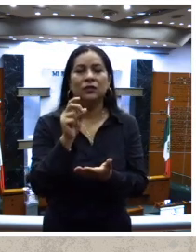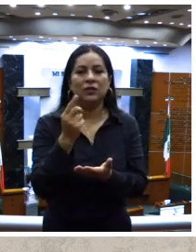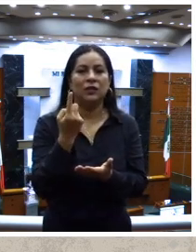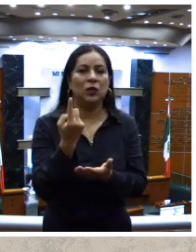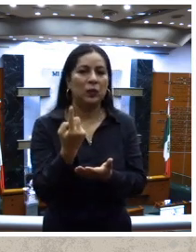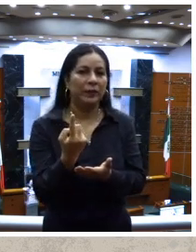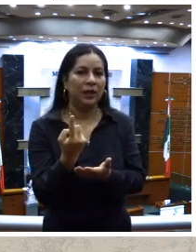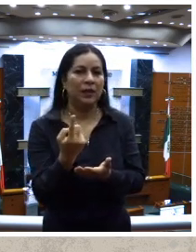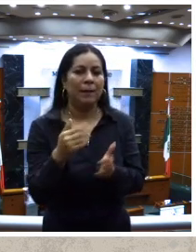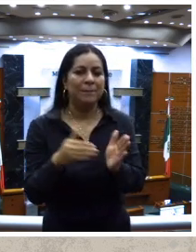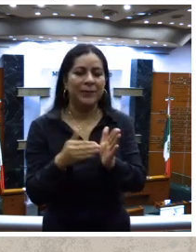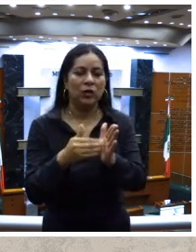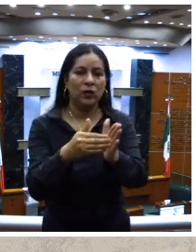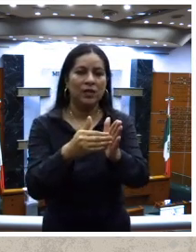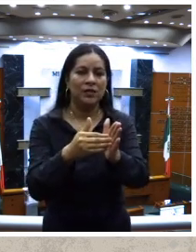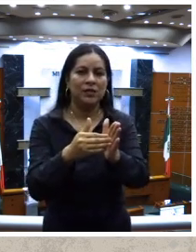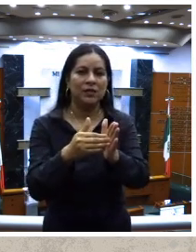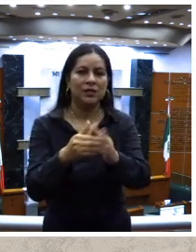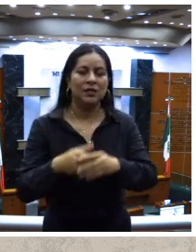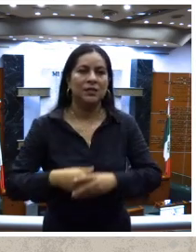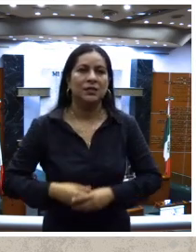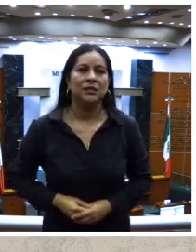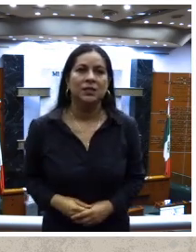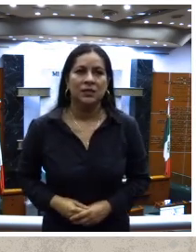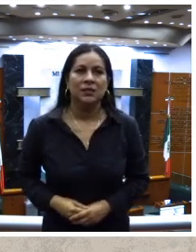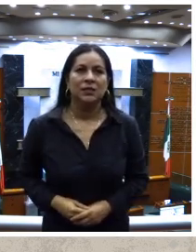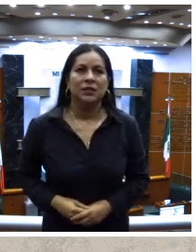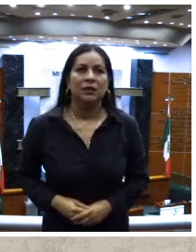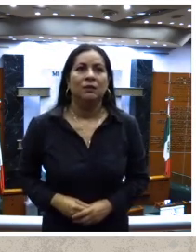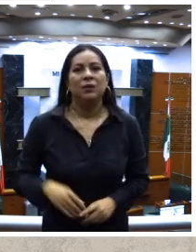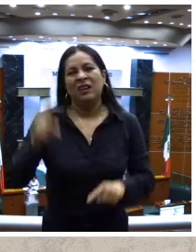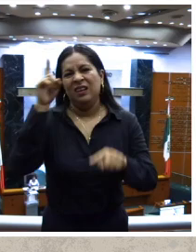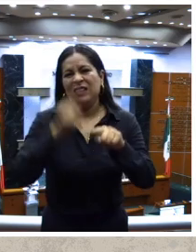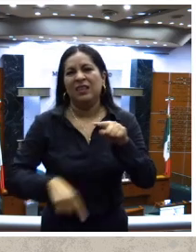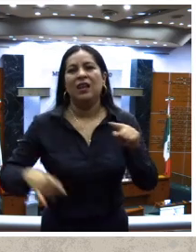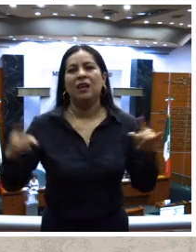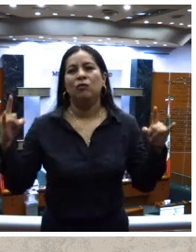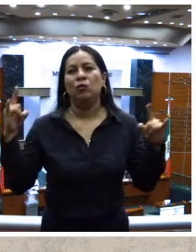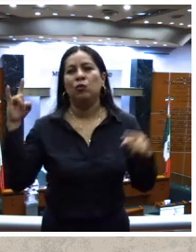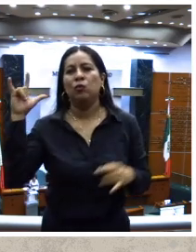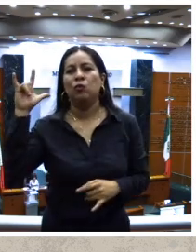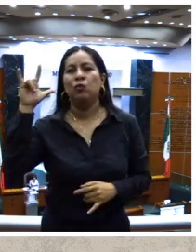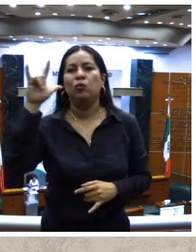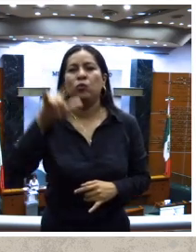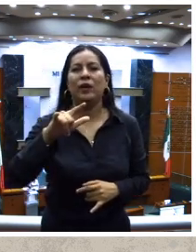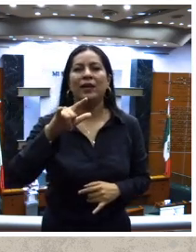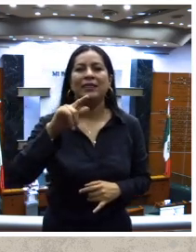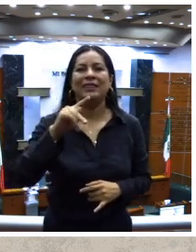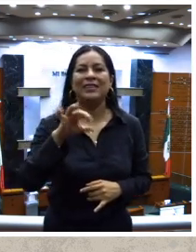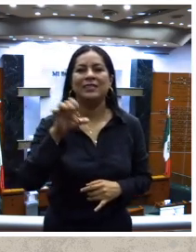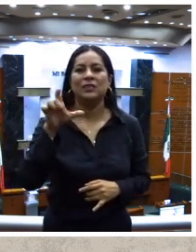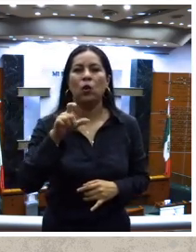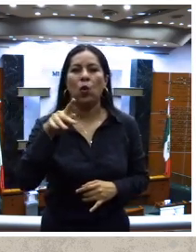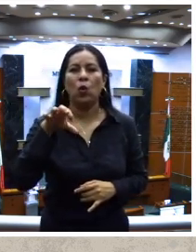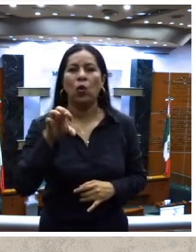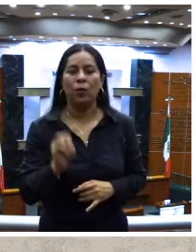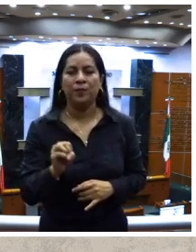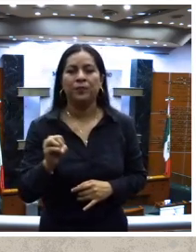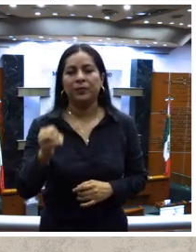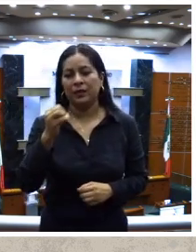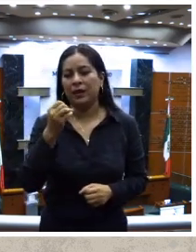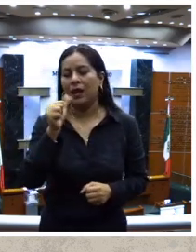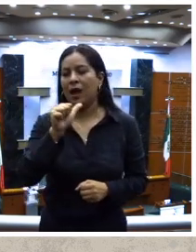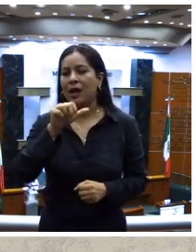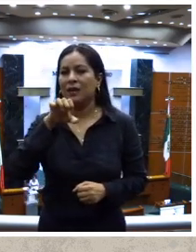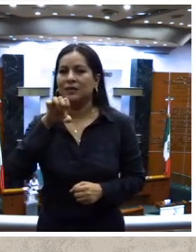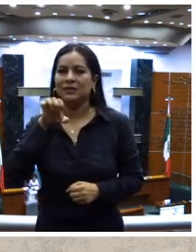mil millones de pesos por la cancelación del aeropuerto de Texcoco. De acuerdo al reporte de la Auditoría